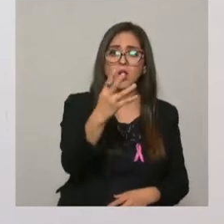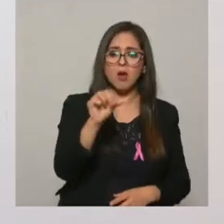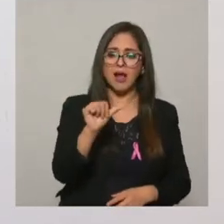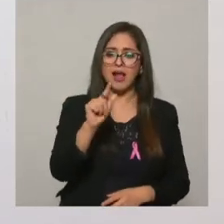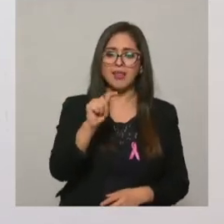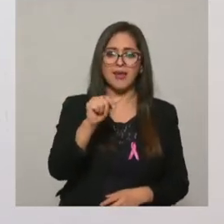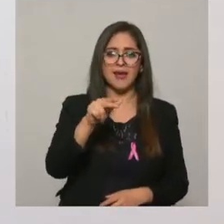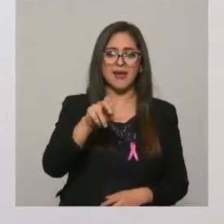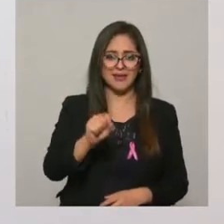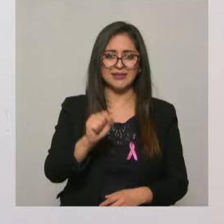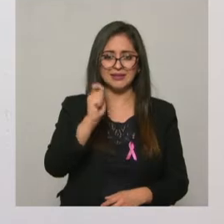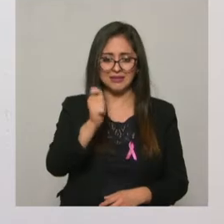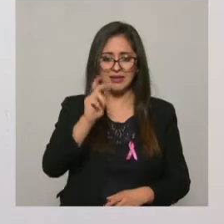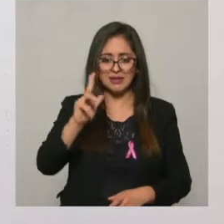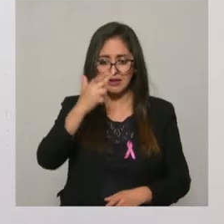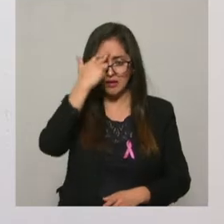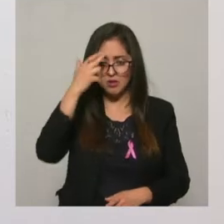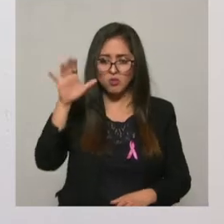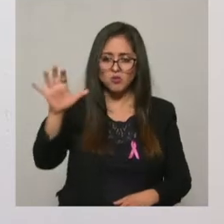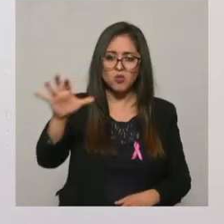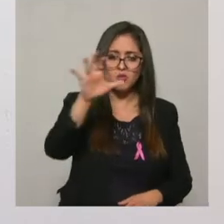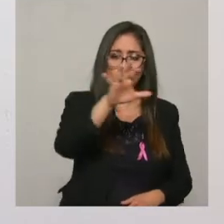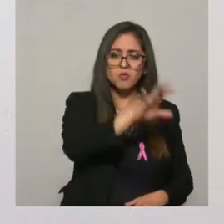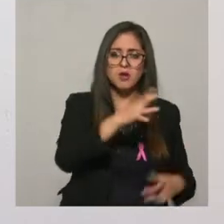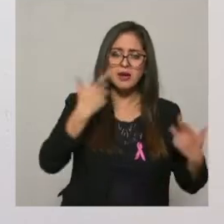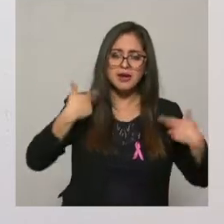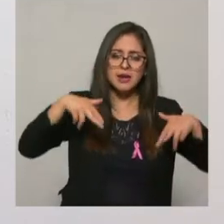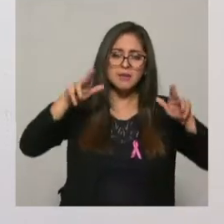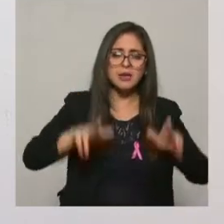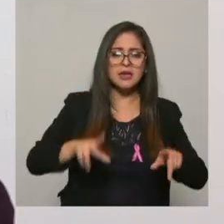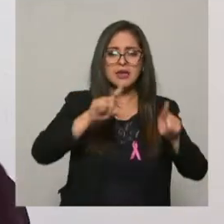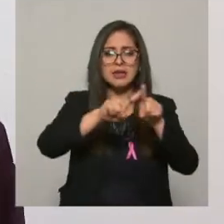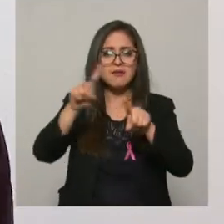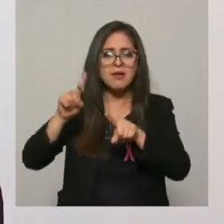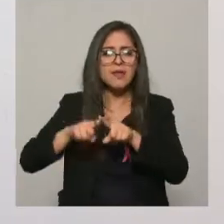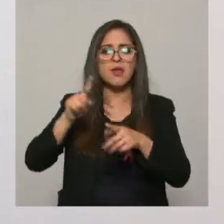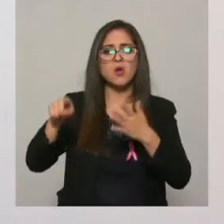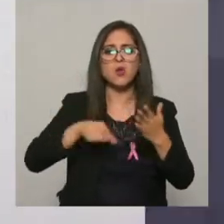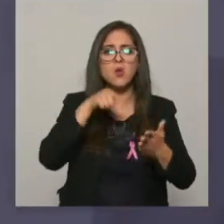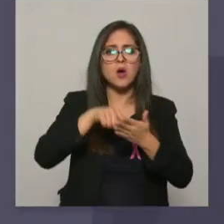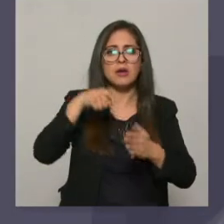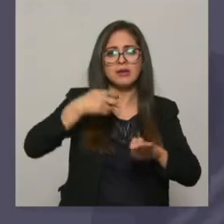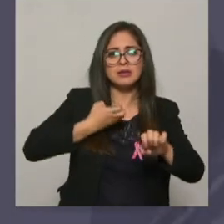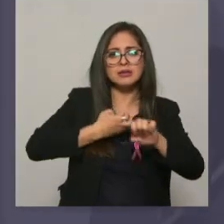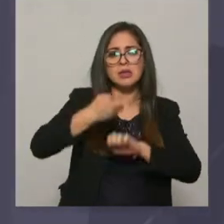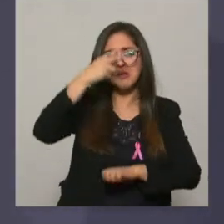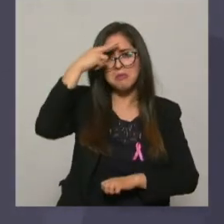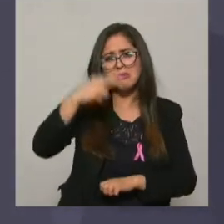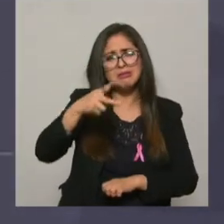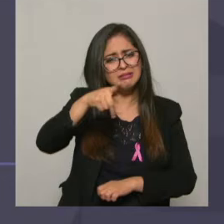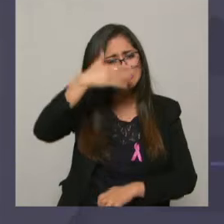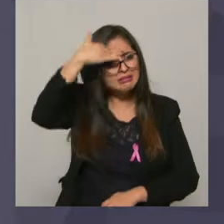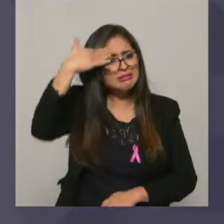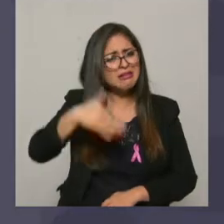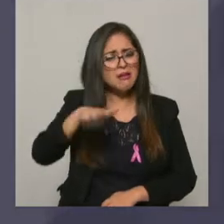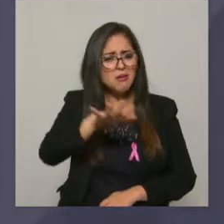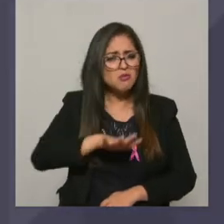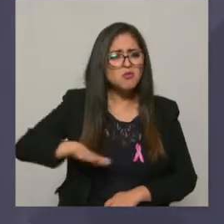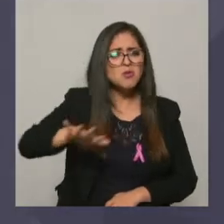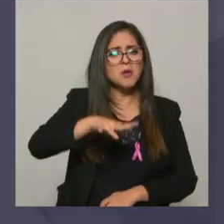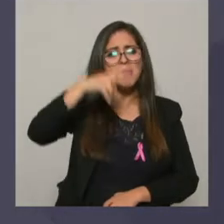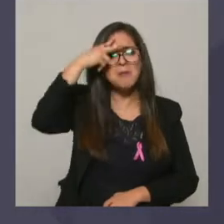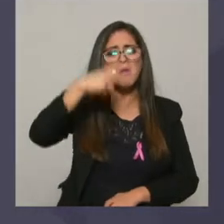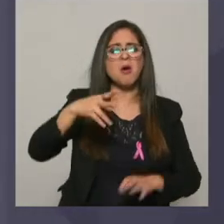hacen referencia a distintas regiones del país, porque también la diversidad del país es enorme en relación a